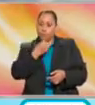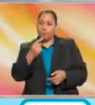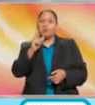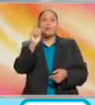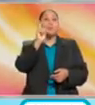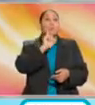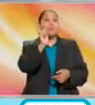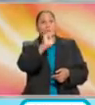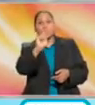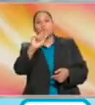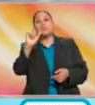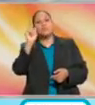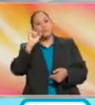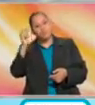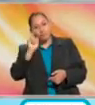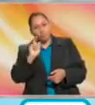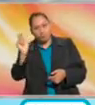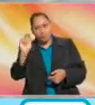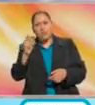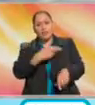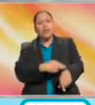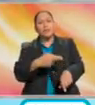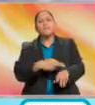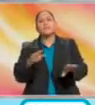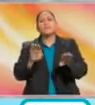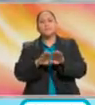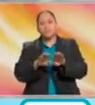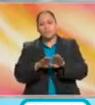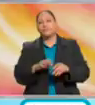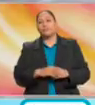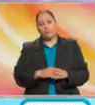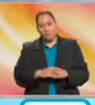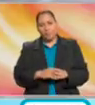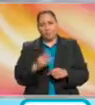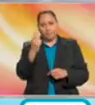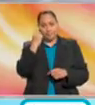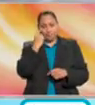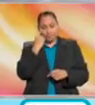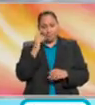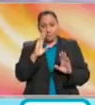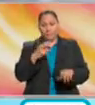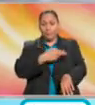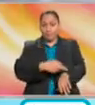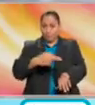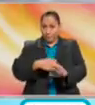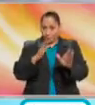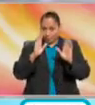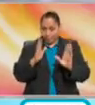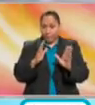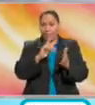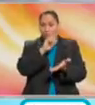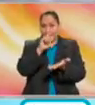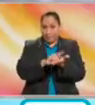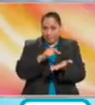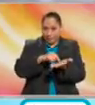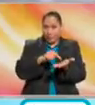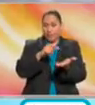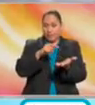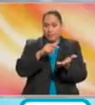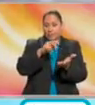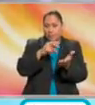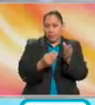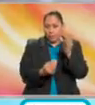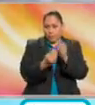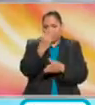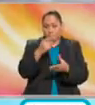¿Cómo está el proceso? Mira, definitivamente a raíz, en adelanto a esta reforma constitucional, pues ya